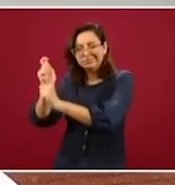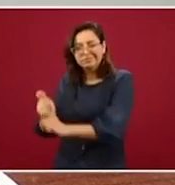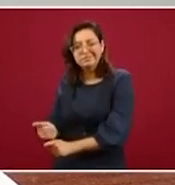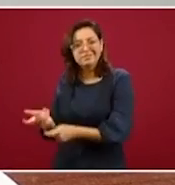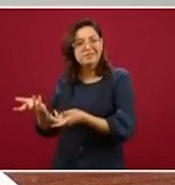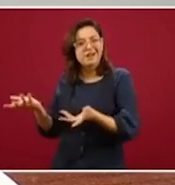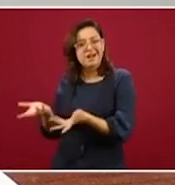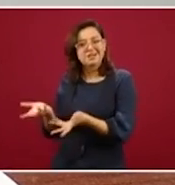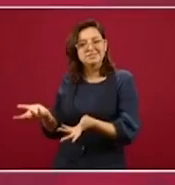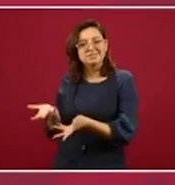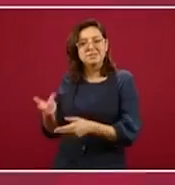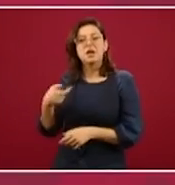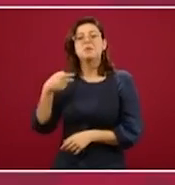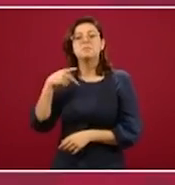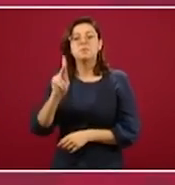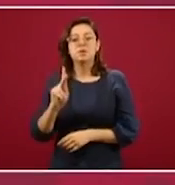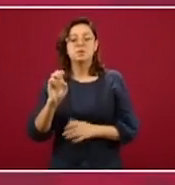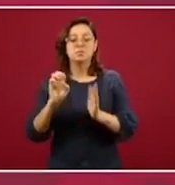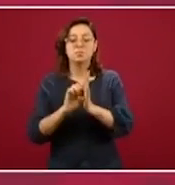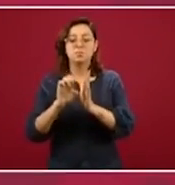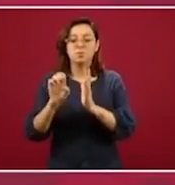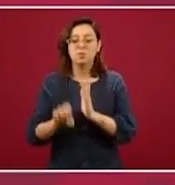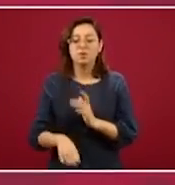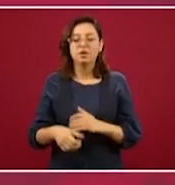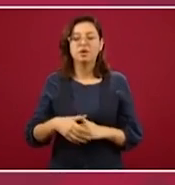ejemplo, los seris